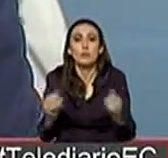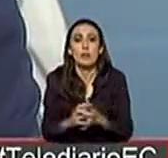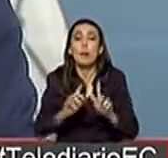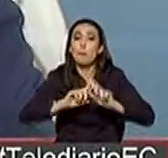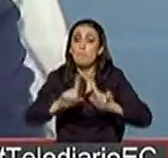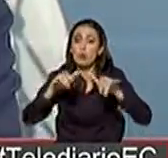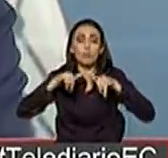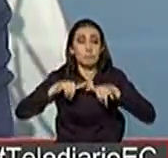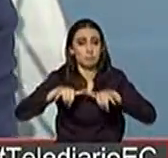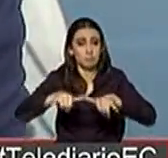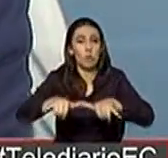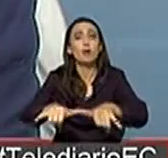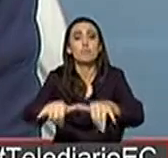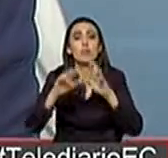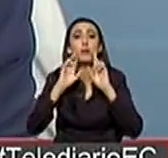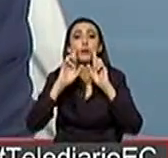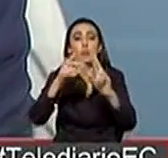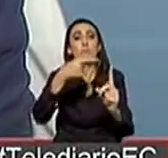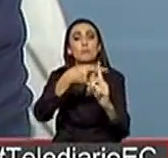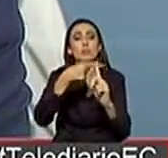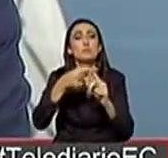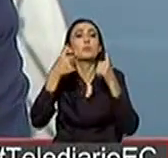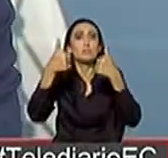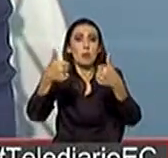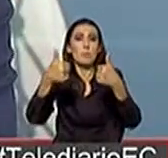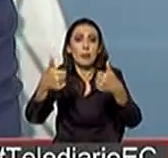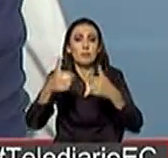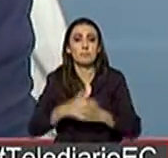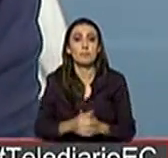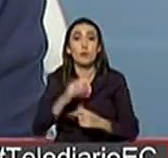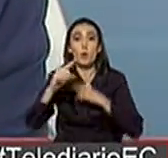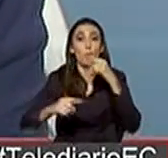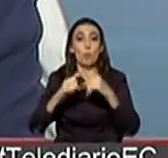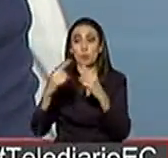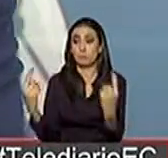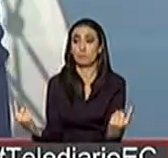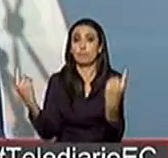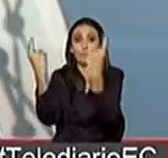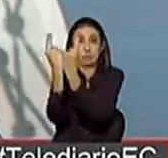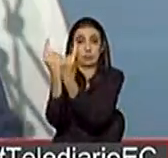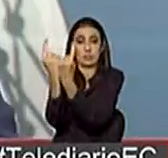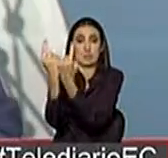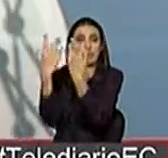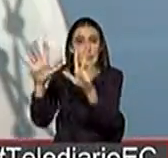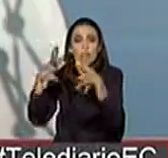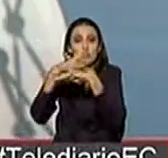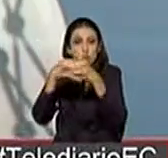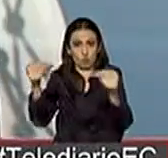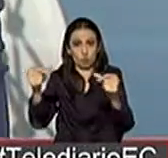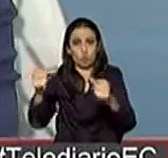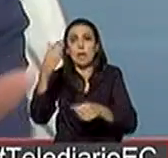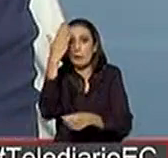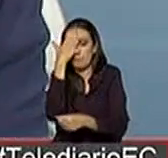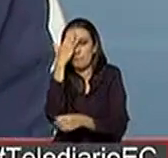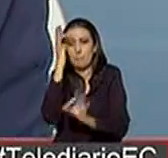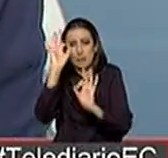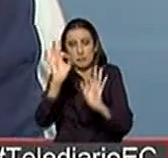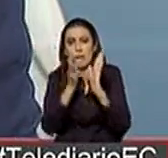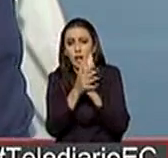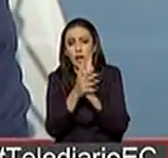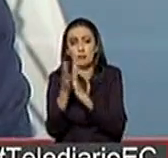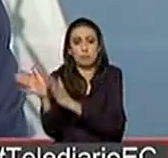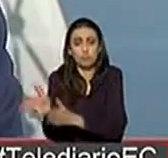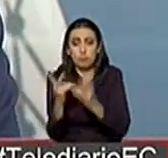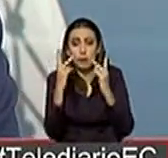encaminados y eso es lo positivo de todo este proceso porque cuando se encuentra el camino en la medida en que uno racionalmente pueda mantenerse en